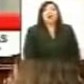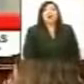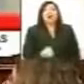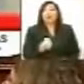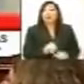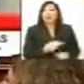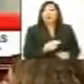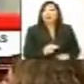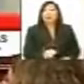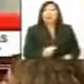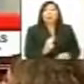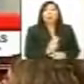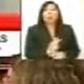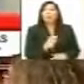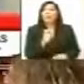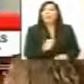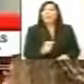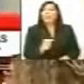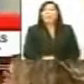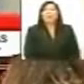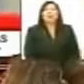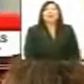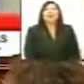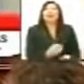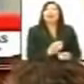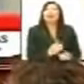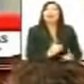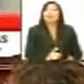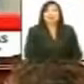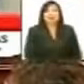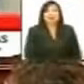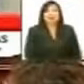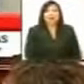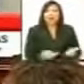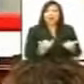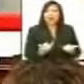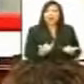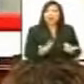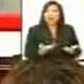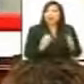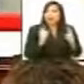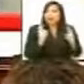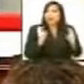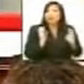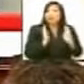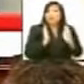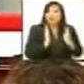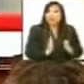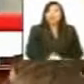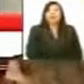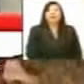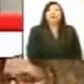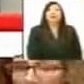contra el terrorismo, de temas de seguridad, de democracia. Y hoy día que este sea el tema central, a mí me parece